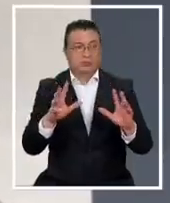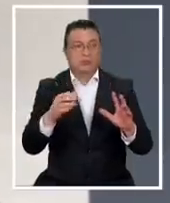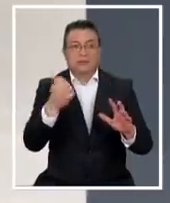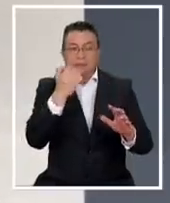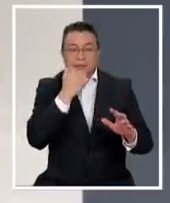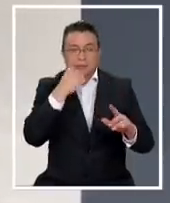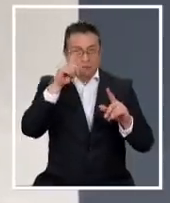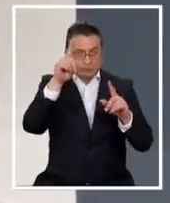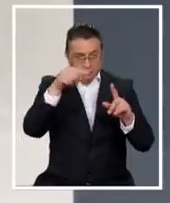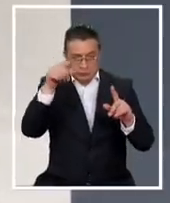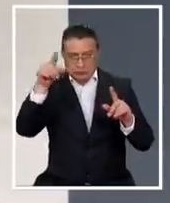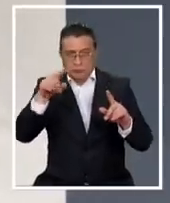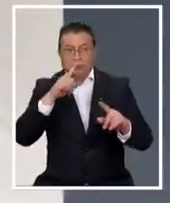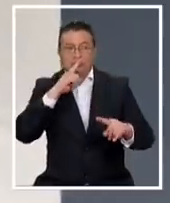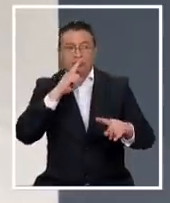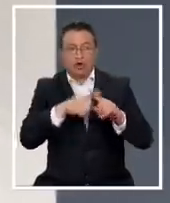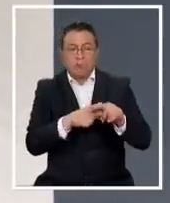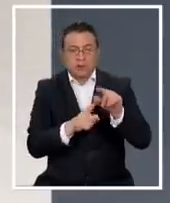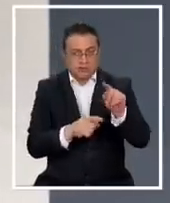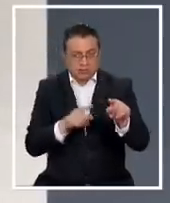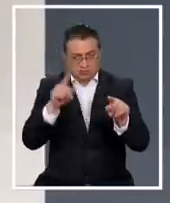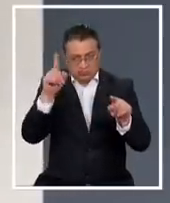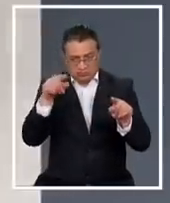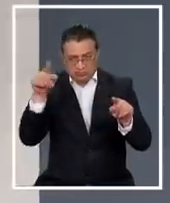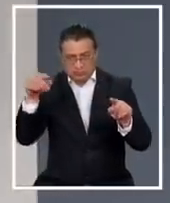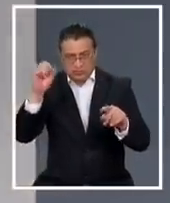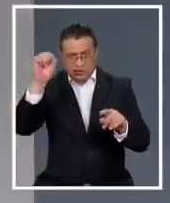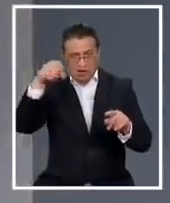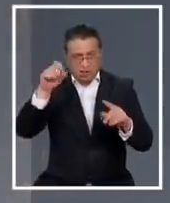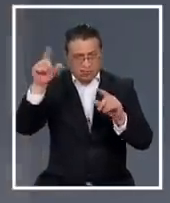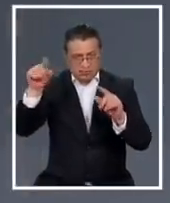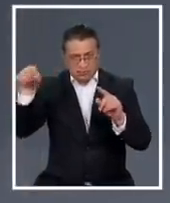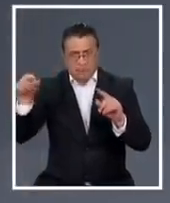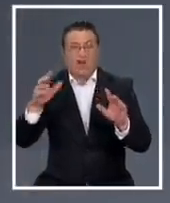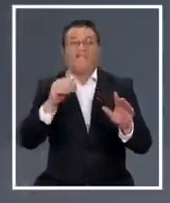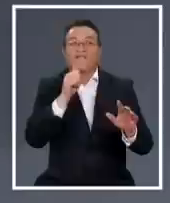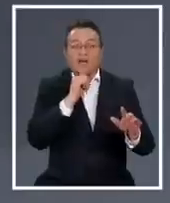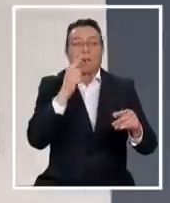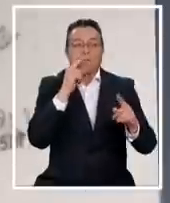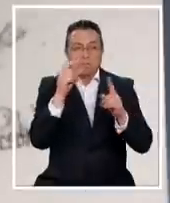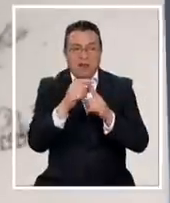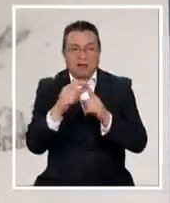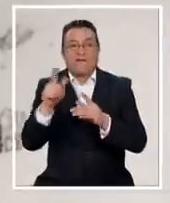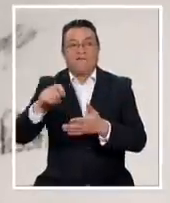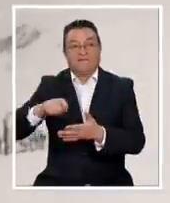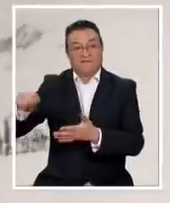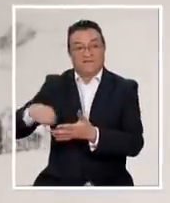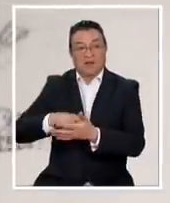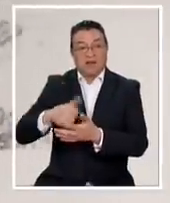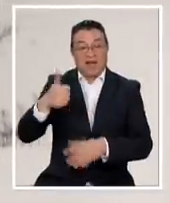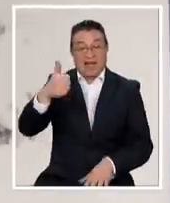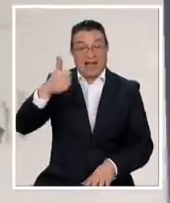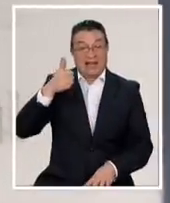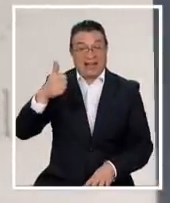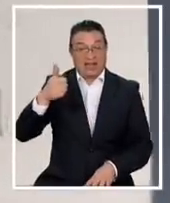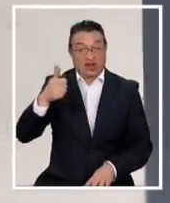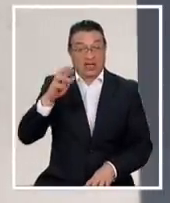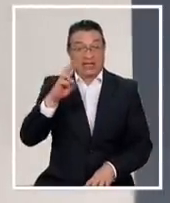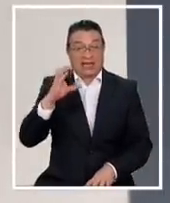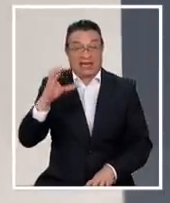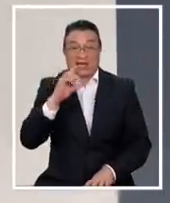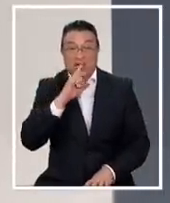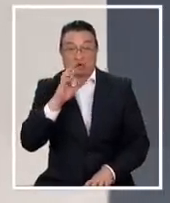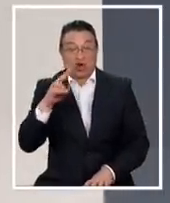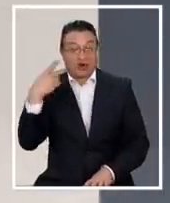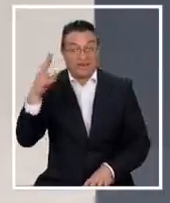Faltan tildes en los nombres del titulado y en varias otras palabras. Nos hacen ver que la firma del rector en el documento de la Universidad